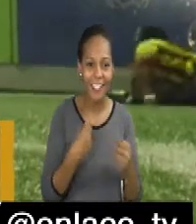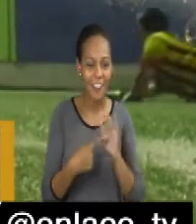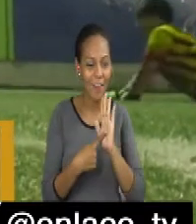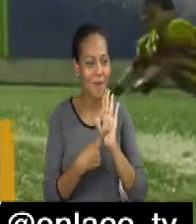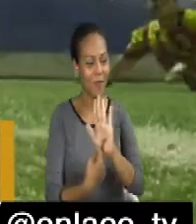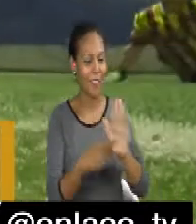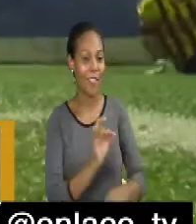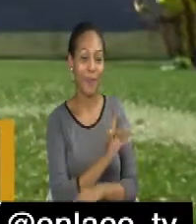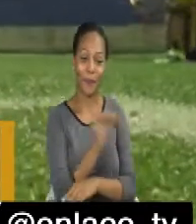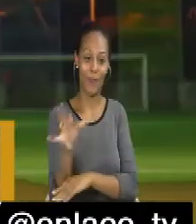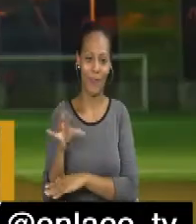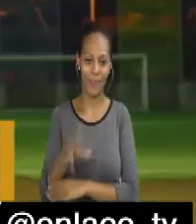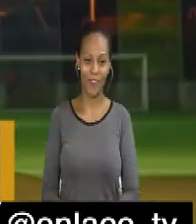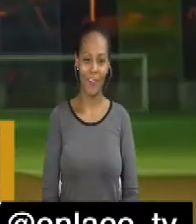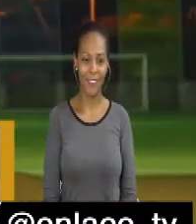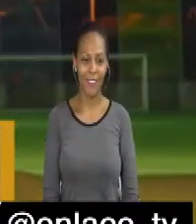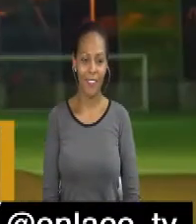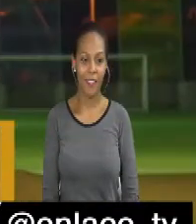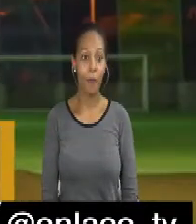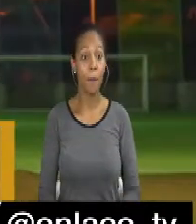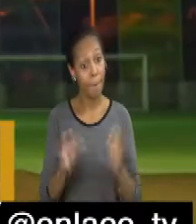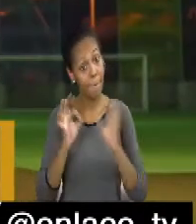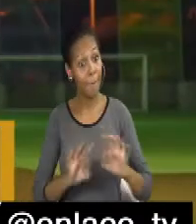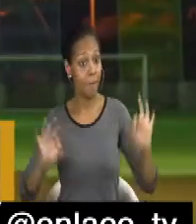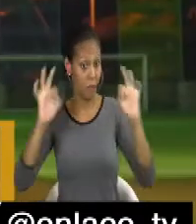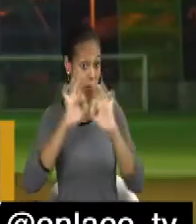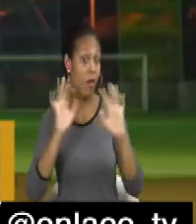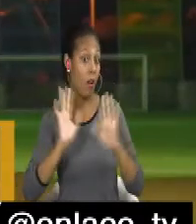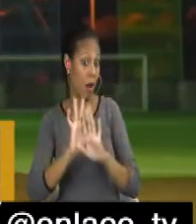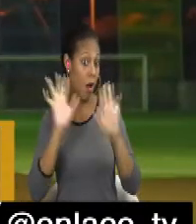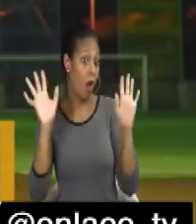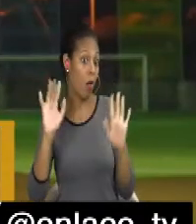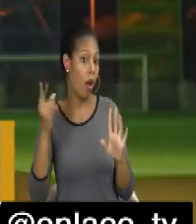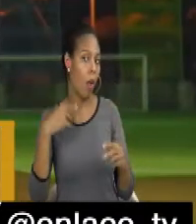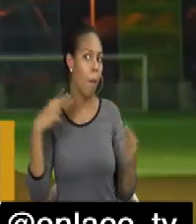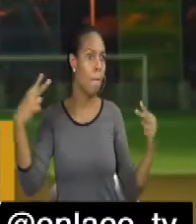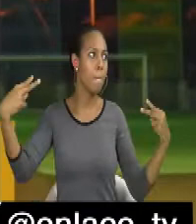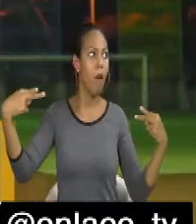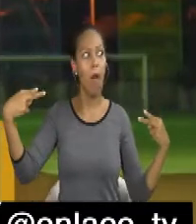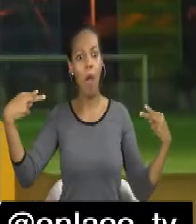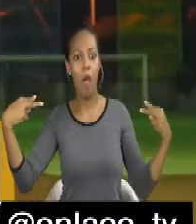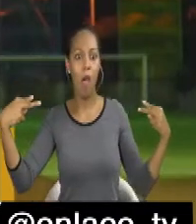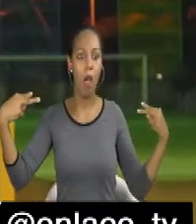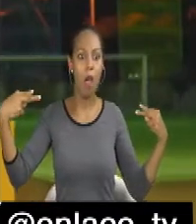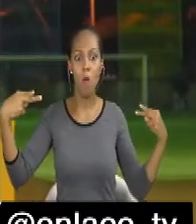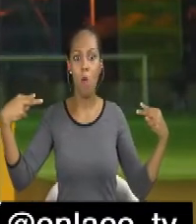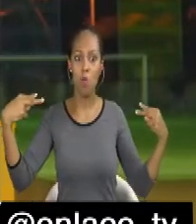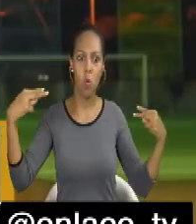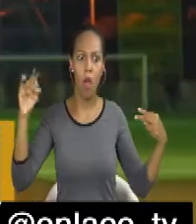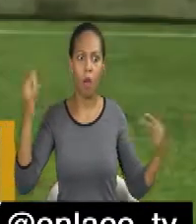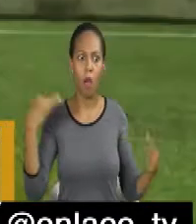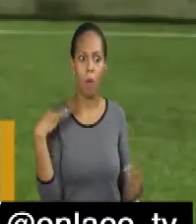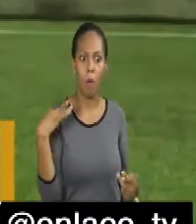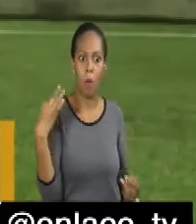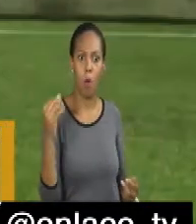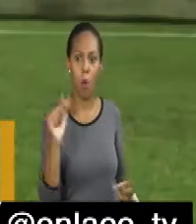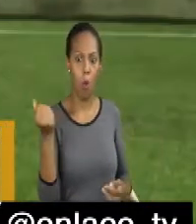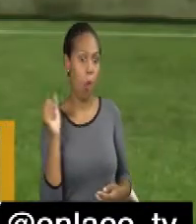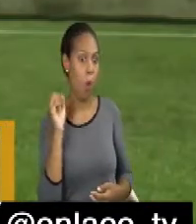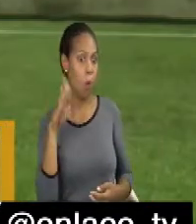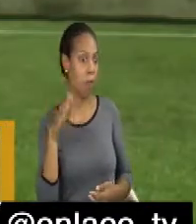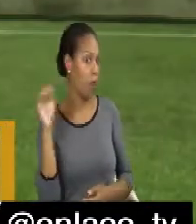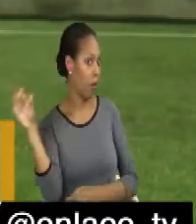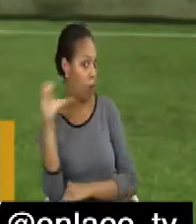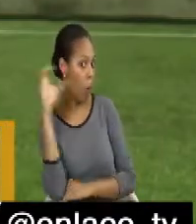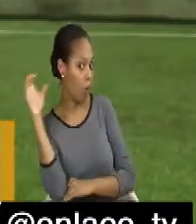esta competencia. Importante porque ahí pueden haber personas que nos pueden estar mirando y llevar para otros clubes de Colombia